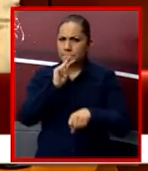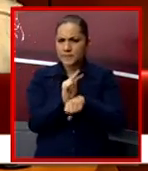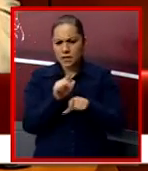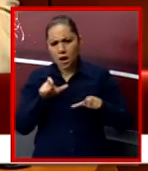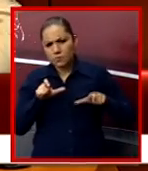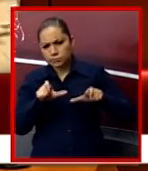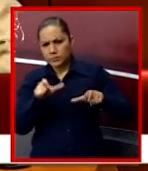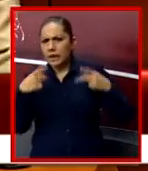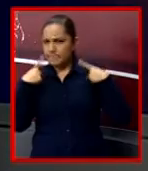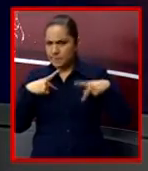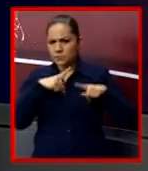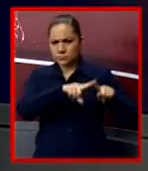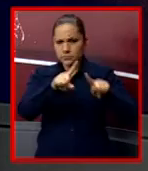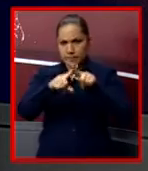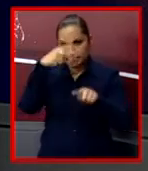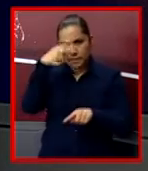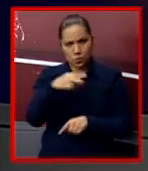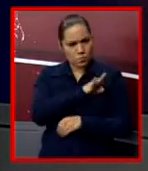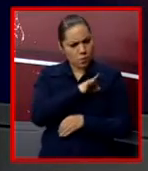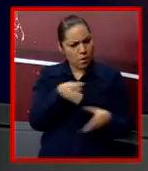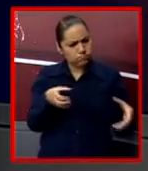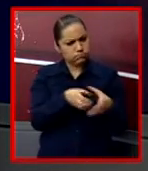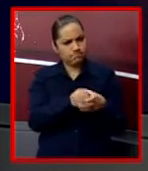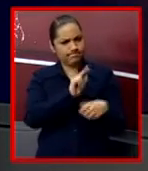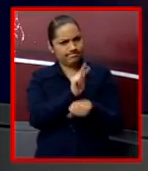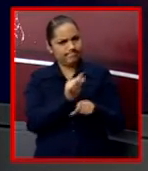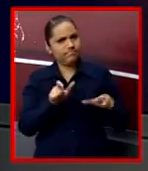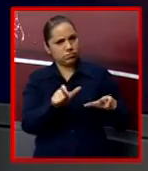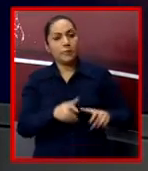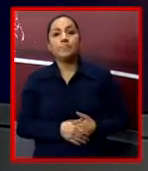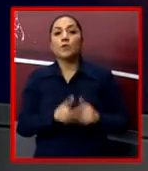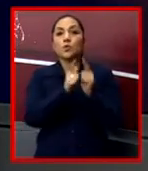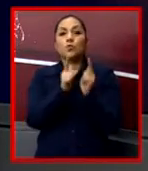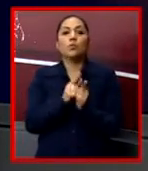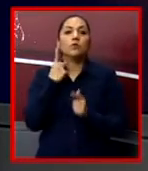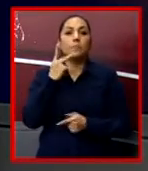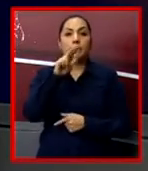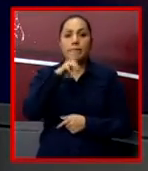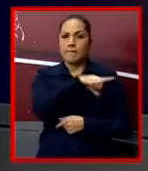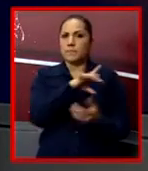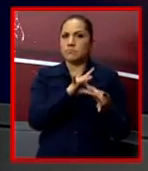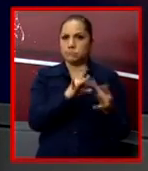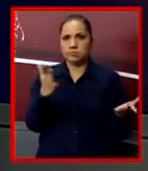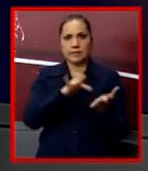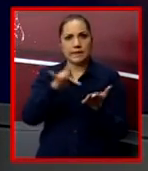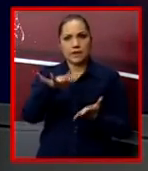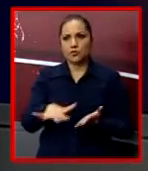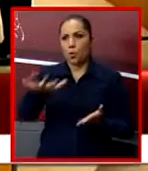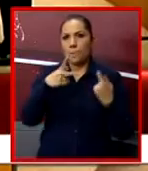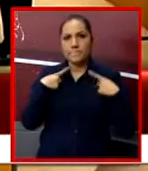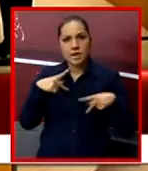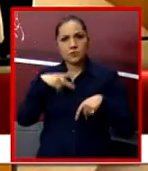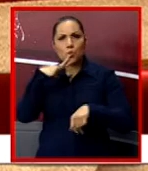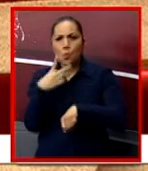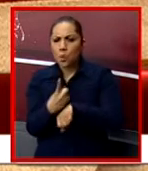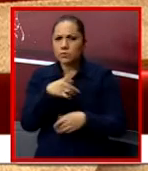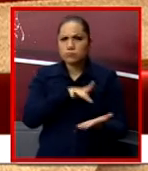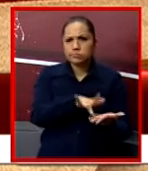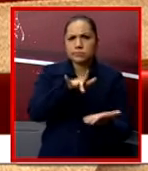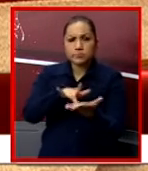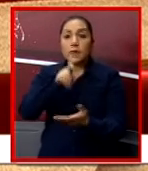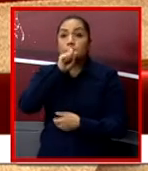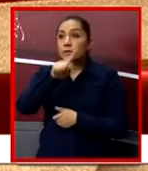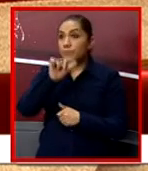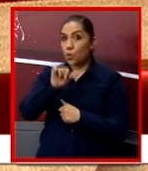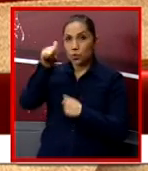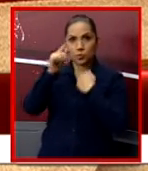supervisión ciudadana. El Partido Verde Ecologista de México reconoció la solidaridad de los ciudadanos voluntarios y los rescatistas de